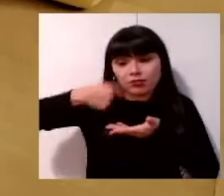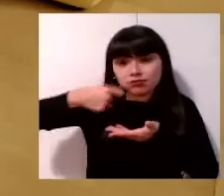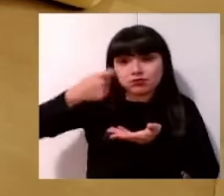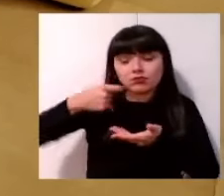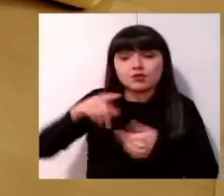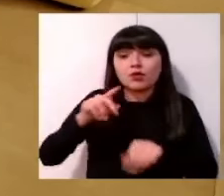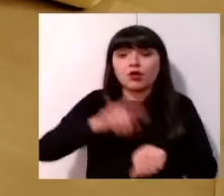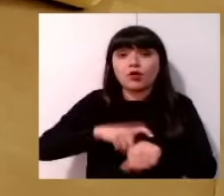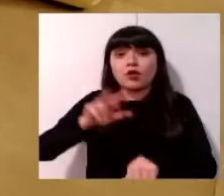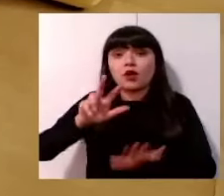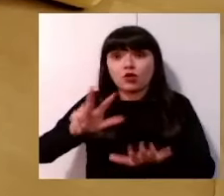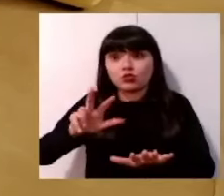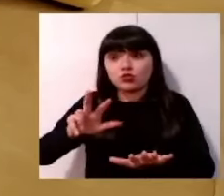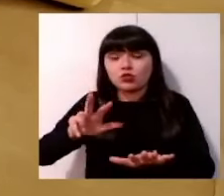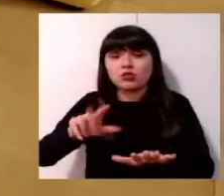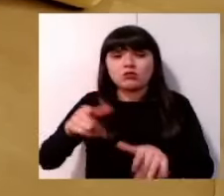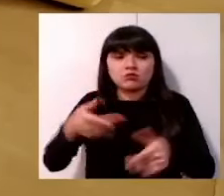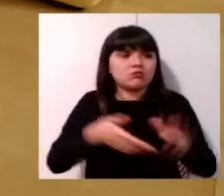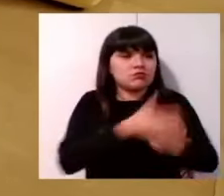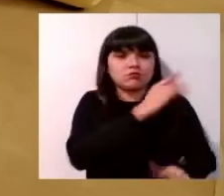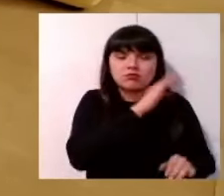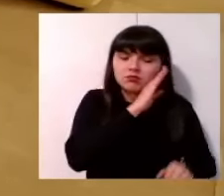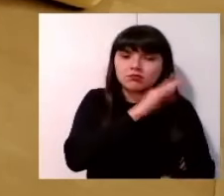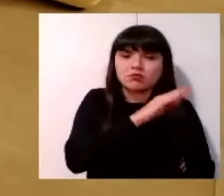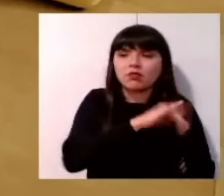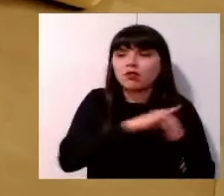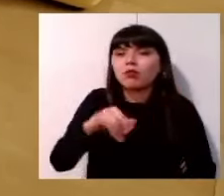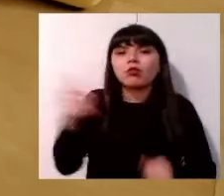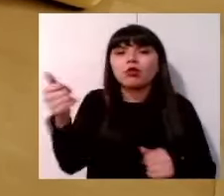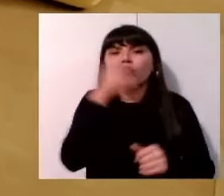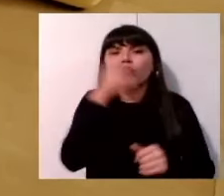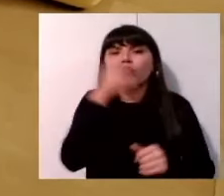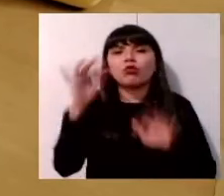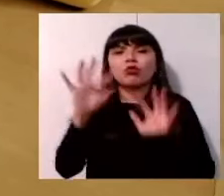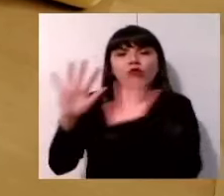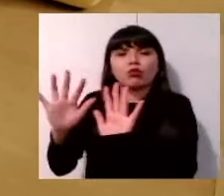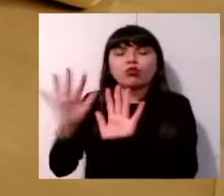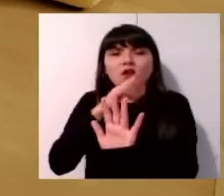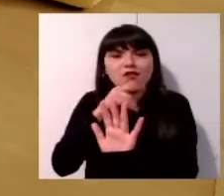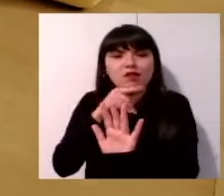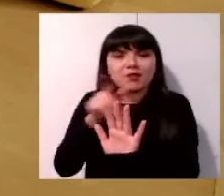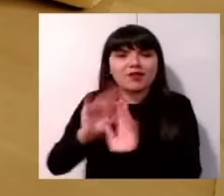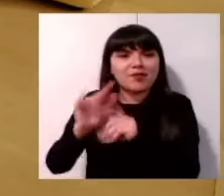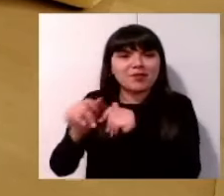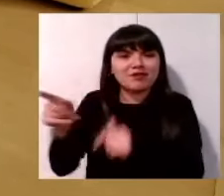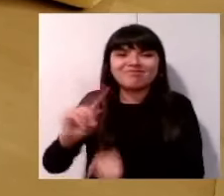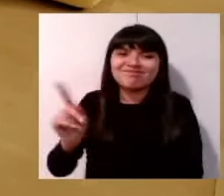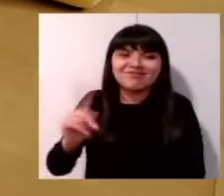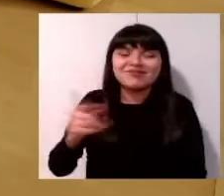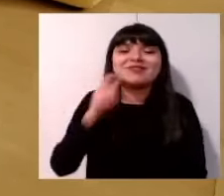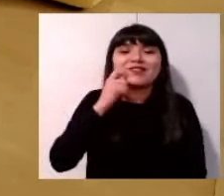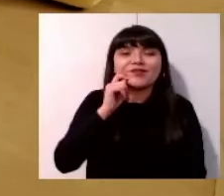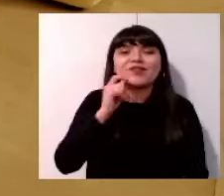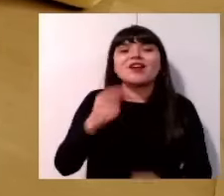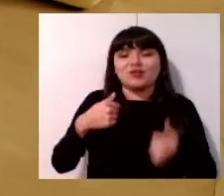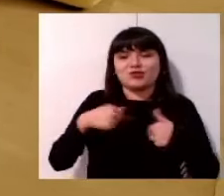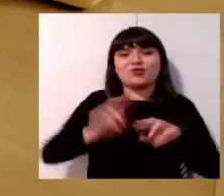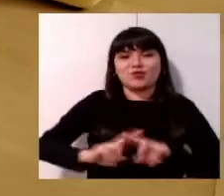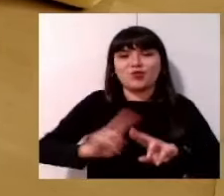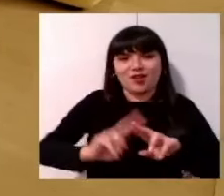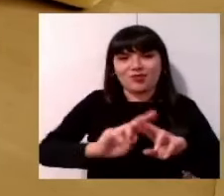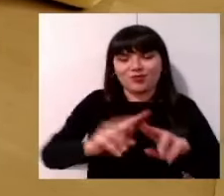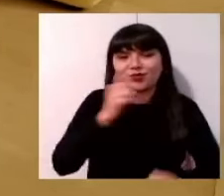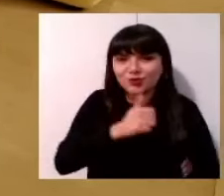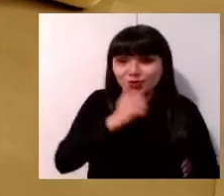las 9 están cenando, haciendo ruido. O sea, uno tiene que adaptar y conjugar esas dos cosas. Es súper importante que los niños desde